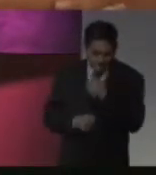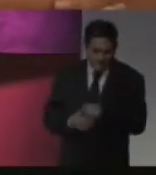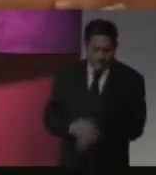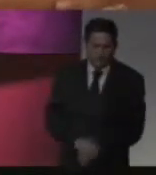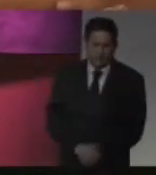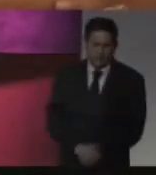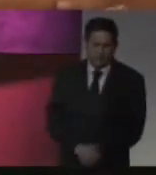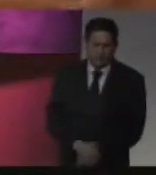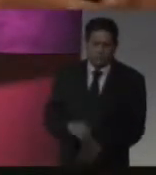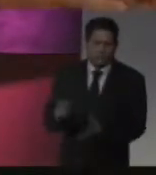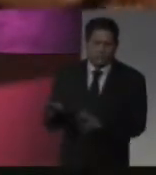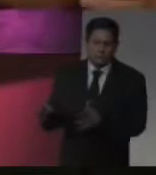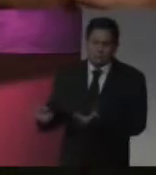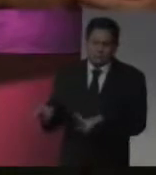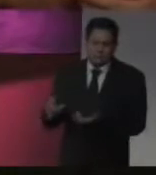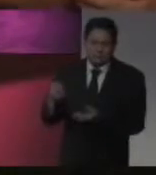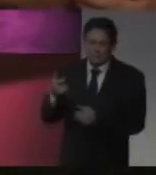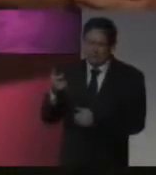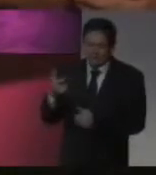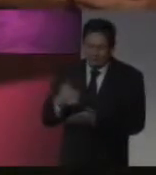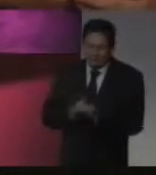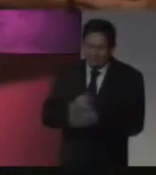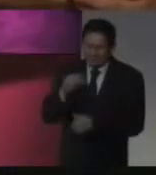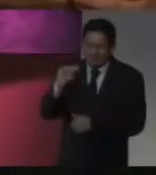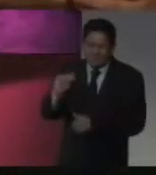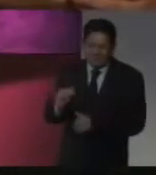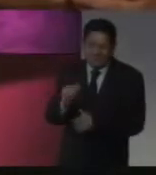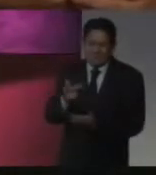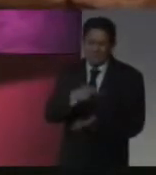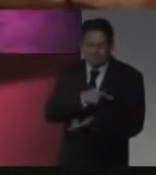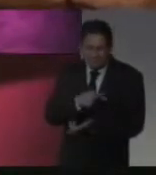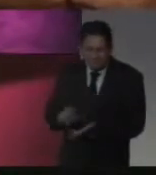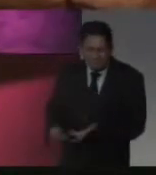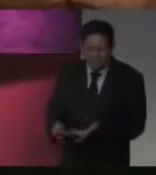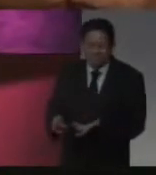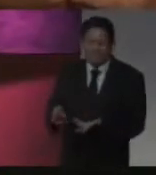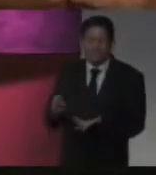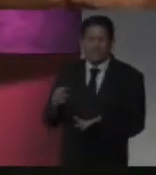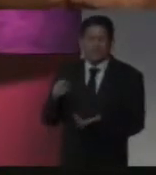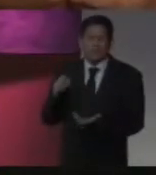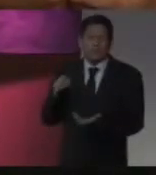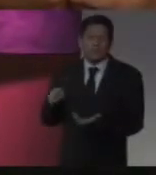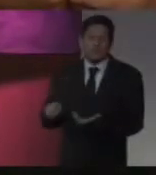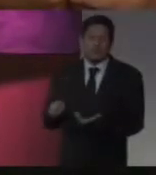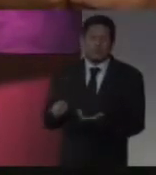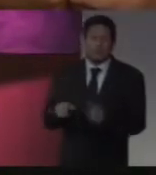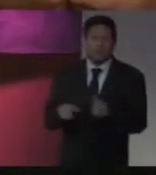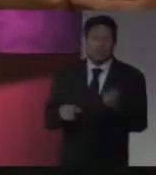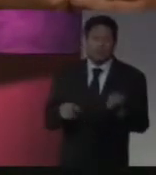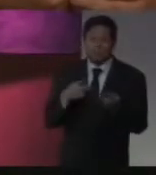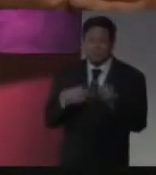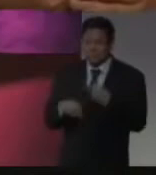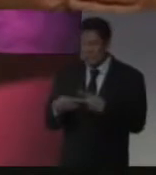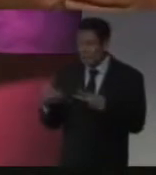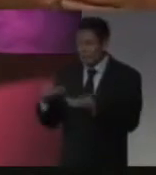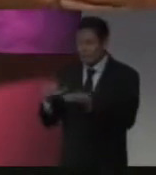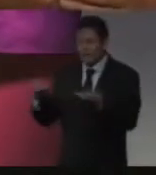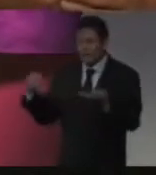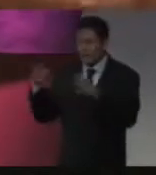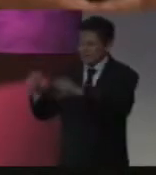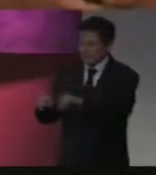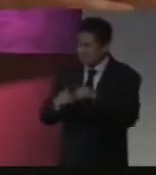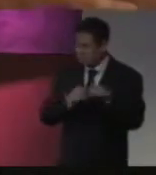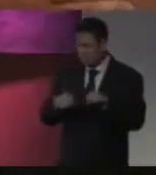de mucha precariedad, ¿verdad?, en una situación muy precaria, pues resulta que son despojadas de la tierra,